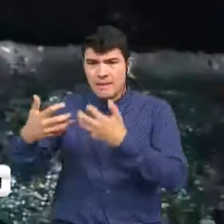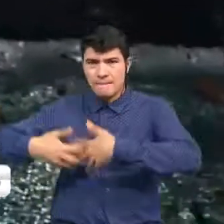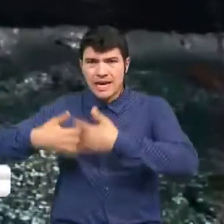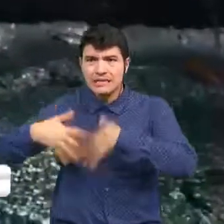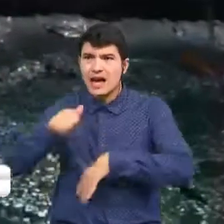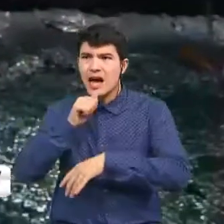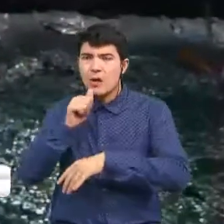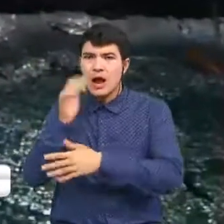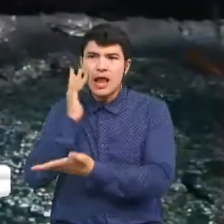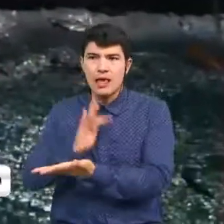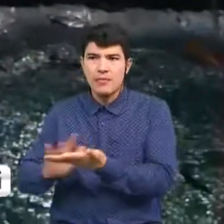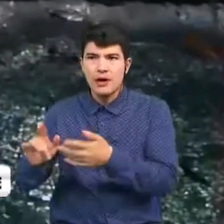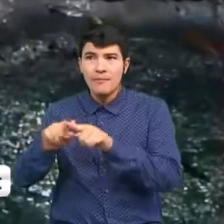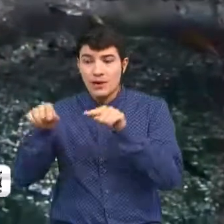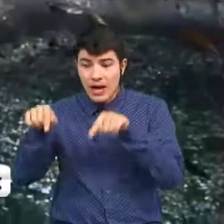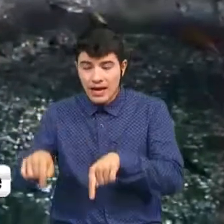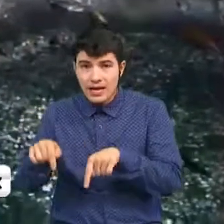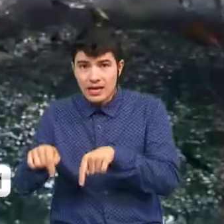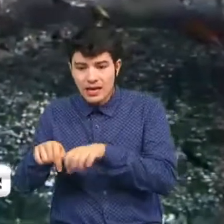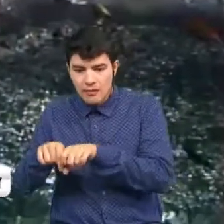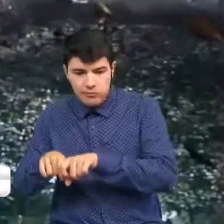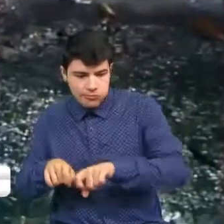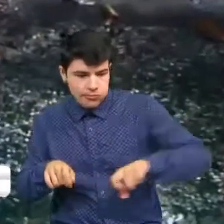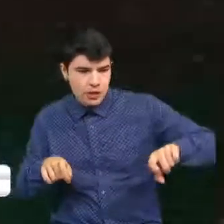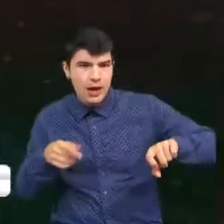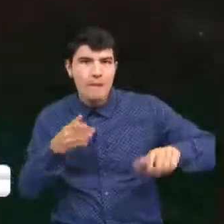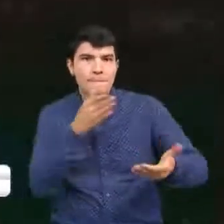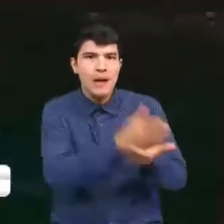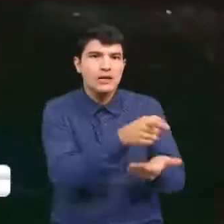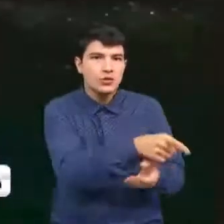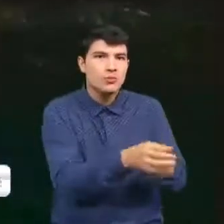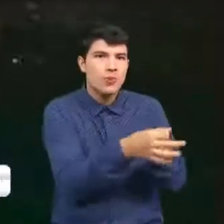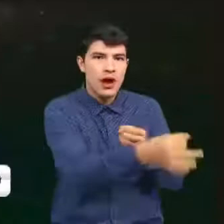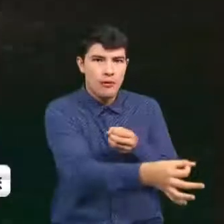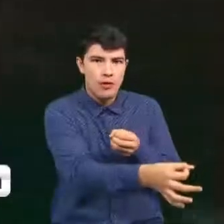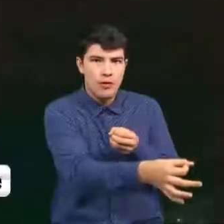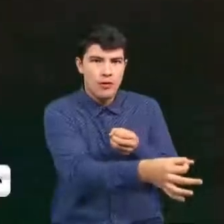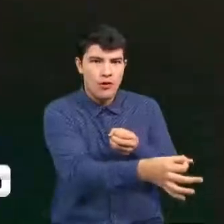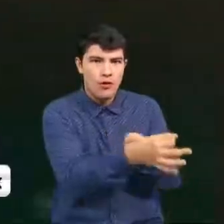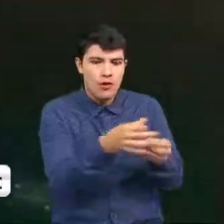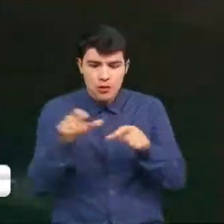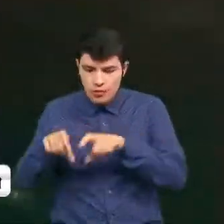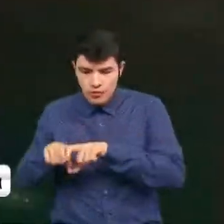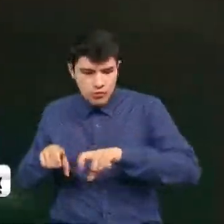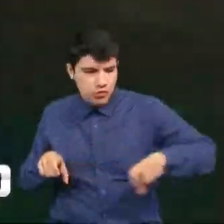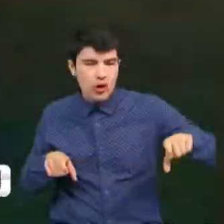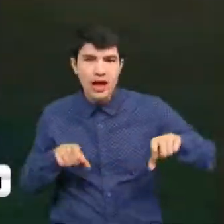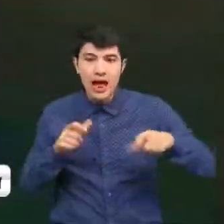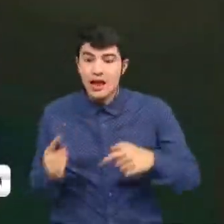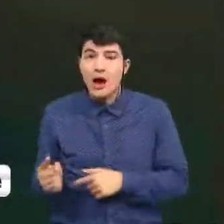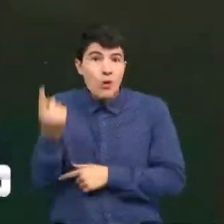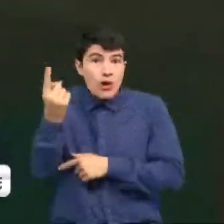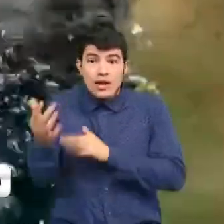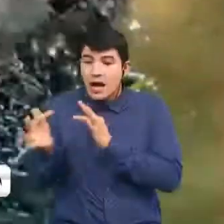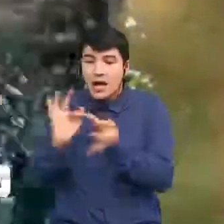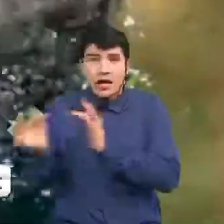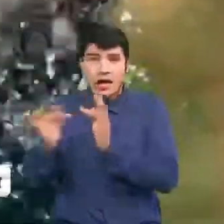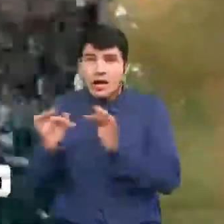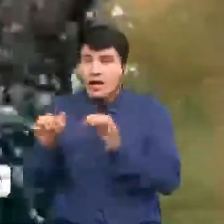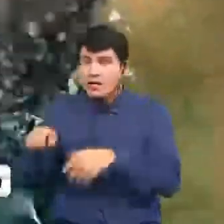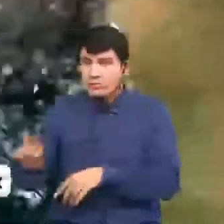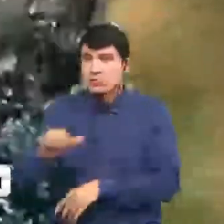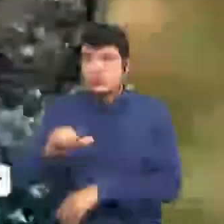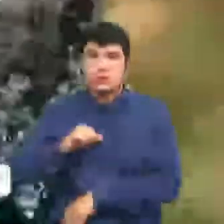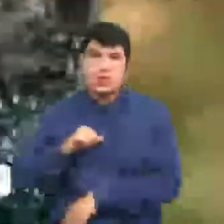de aquí de este tratamiento se va directamente al pueblo totalmente el pueblo está la única planta de tratamiento que el municipio